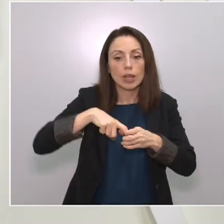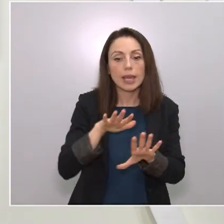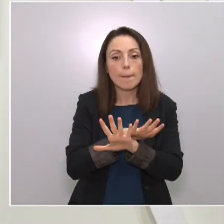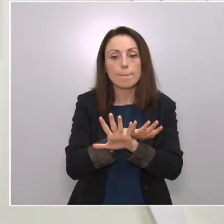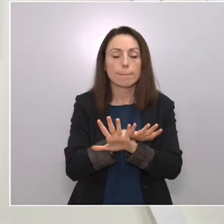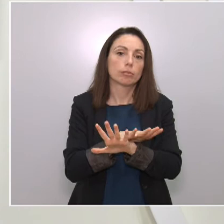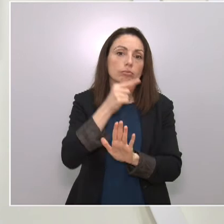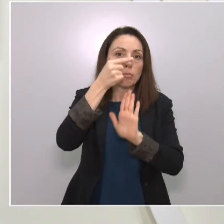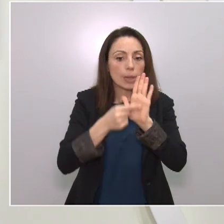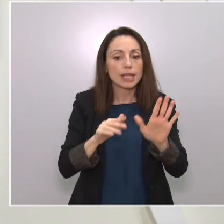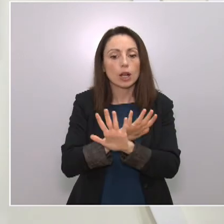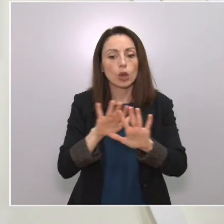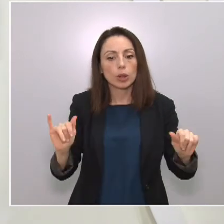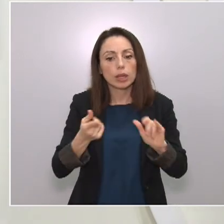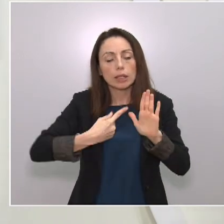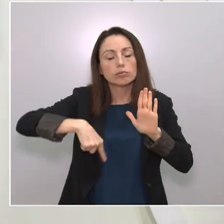conciliación